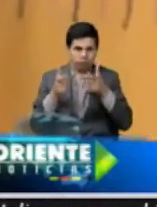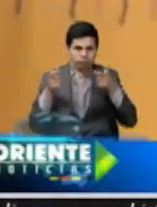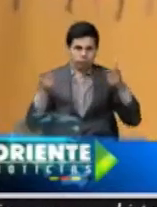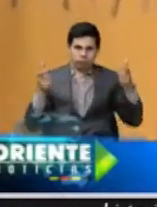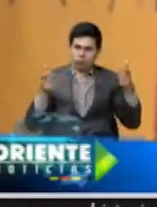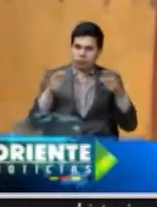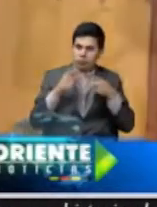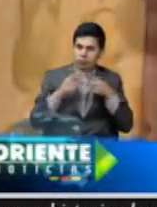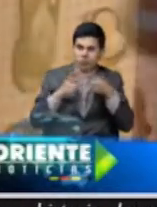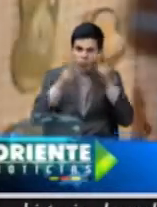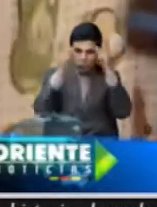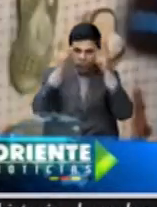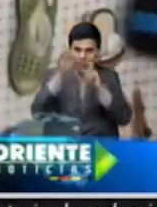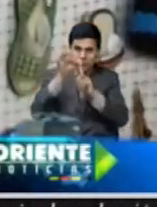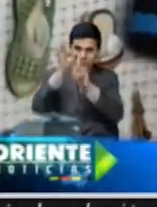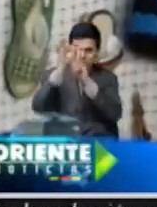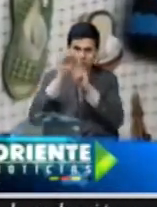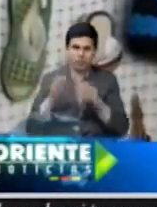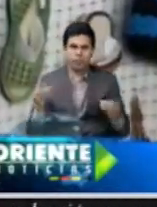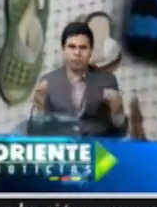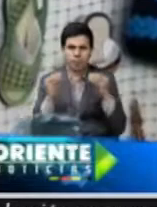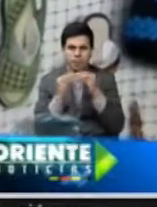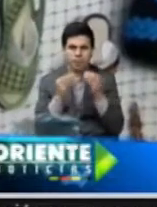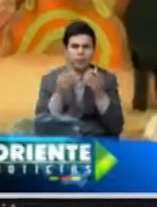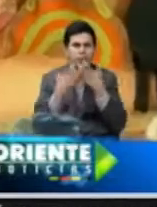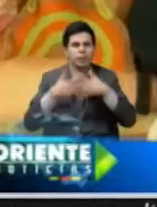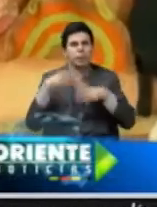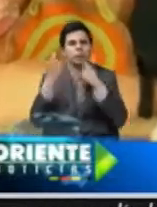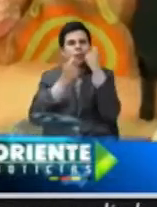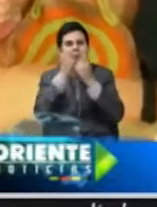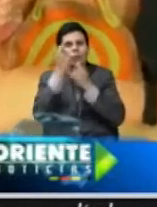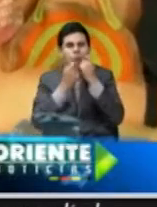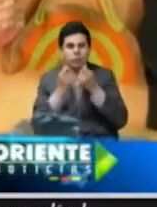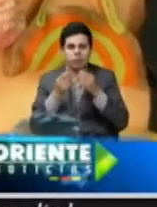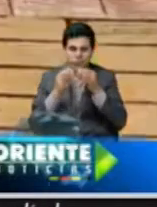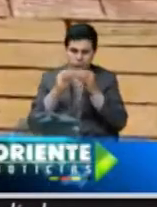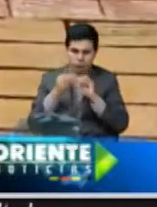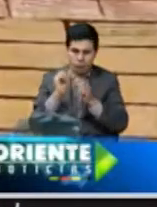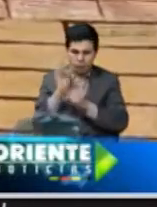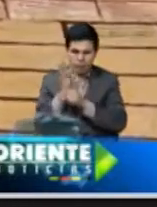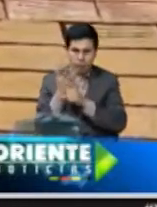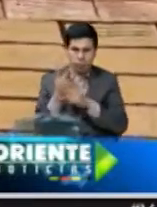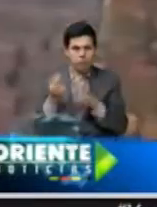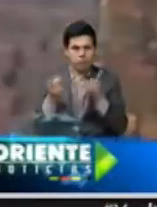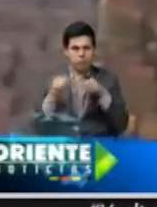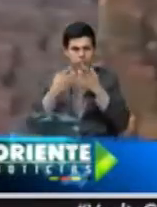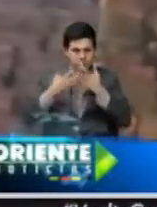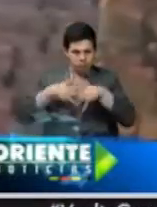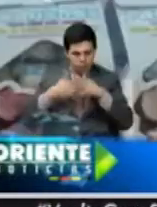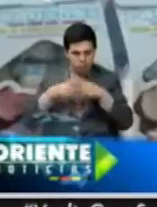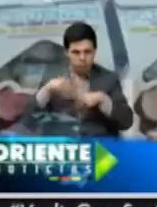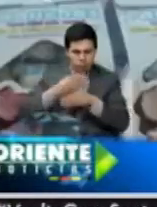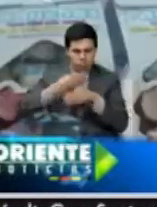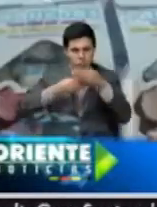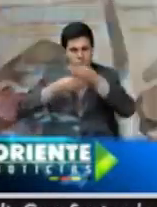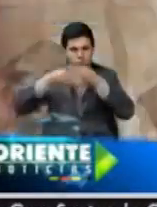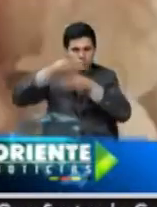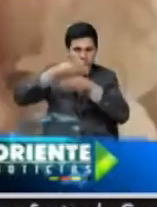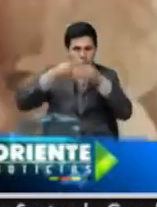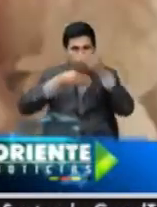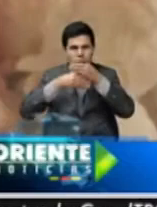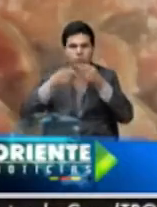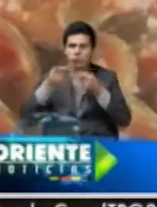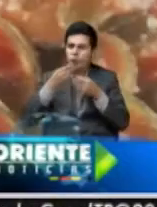Holstein. Otra de las actividades económicas de los malagueños es las artesanías, producción de ladrillo y cal, las famosas